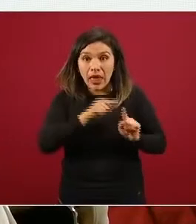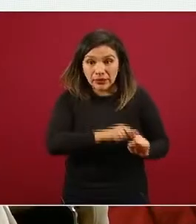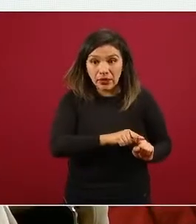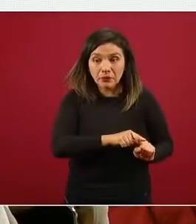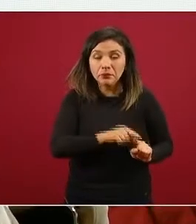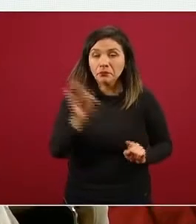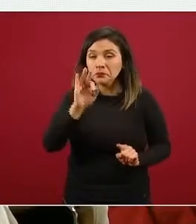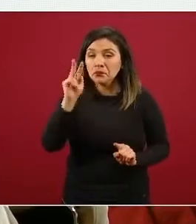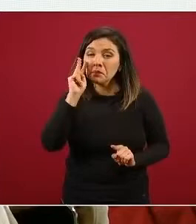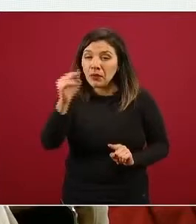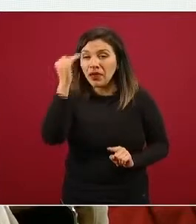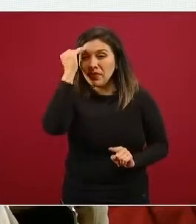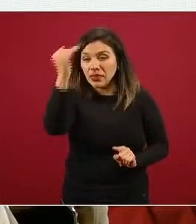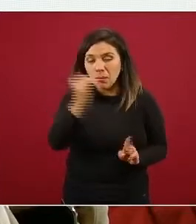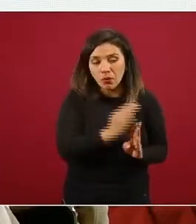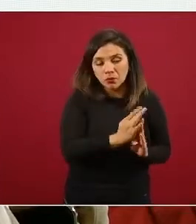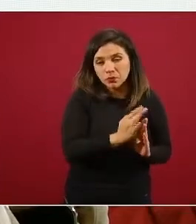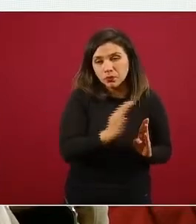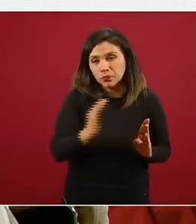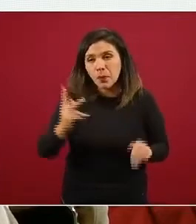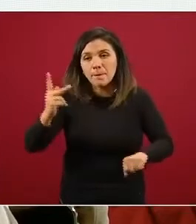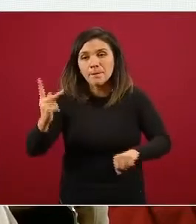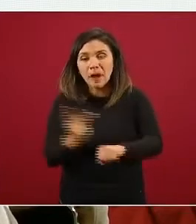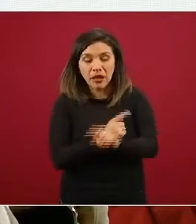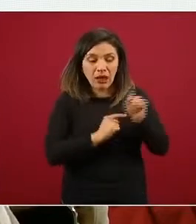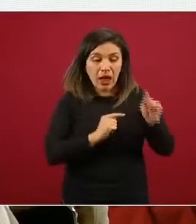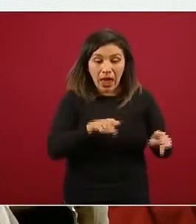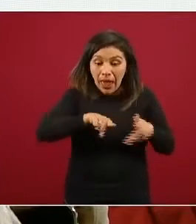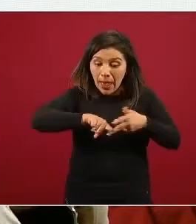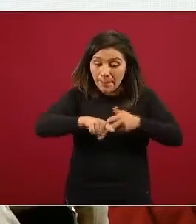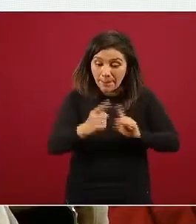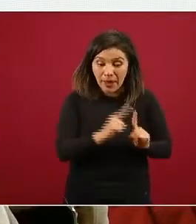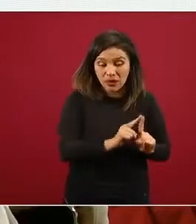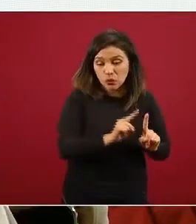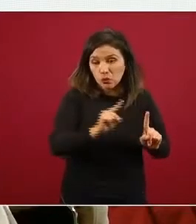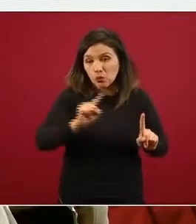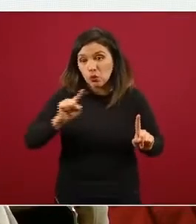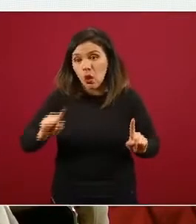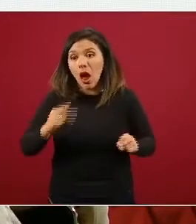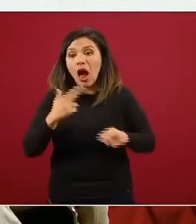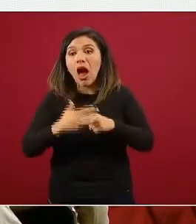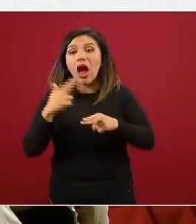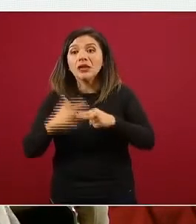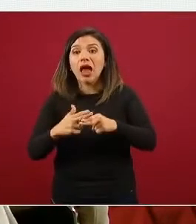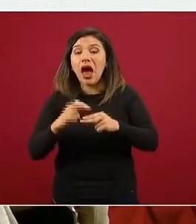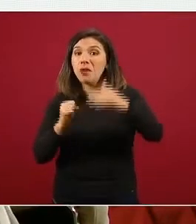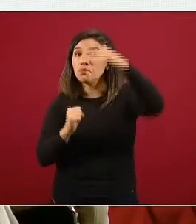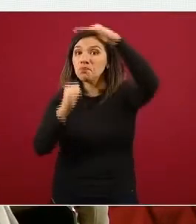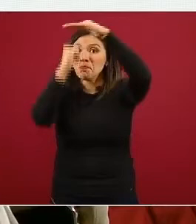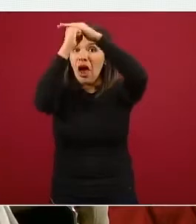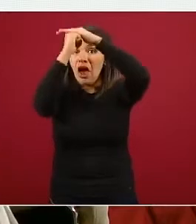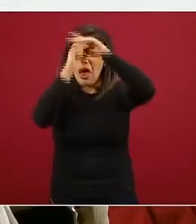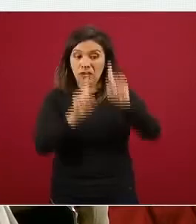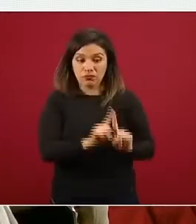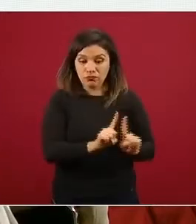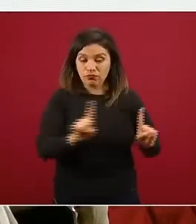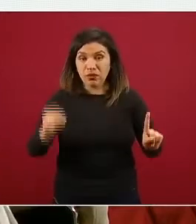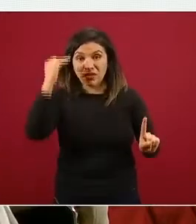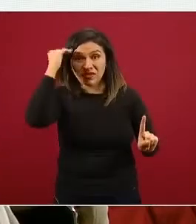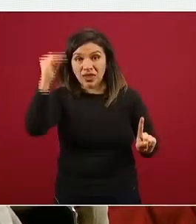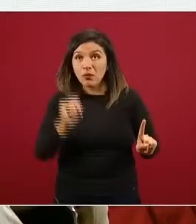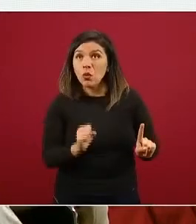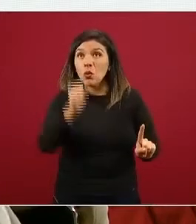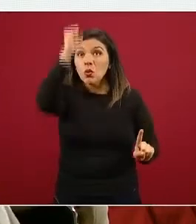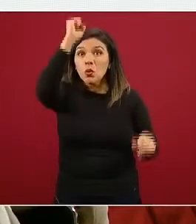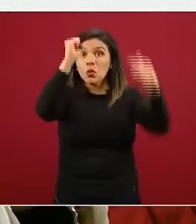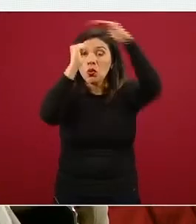Si consideramos el tiempo transcurrido hasta llegar al acmé de la curva, al punto máximo, al